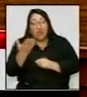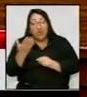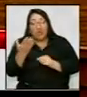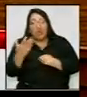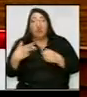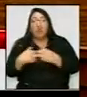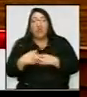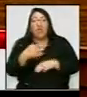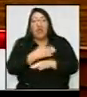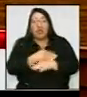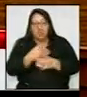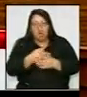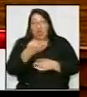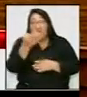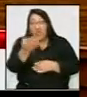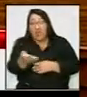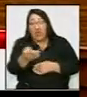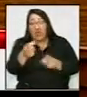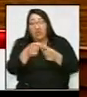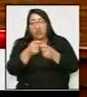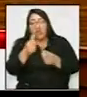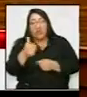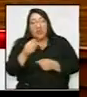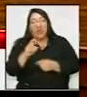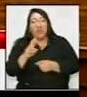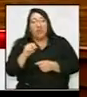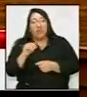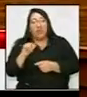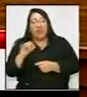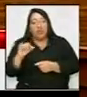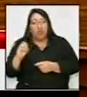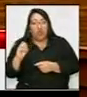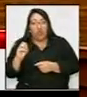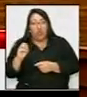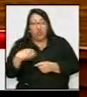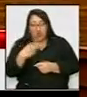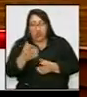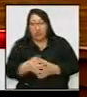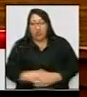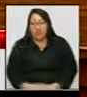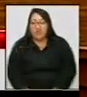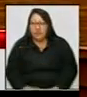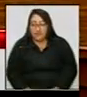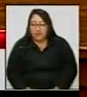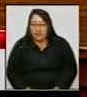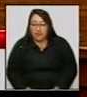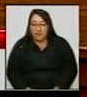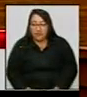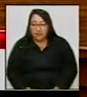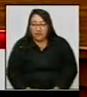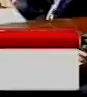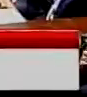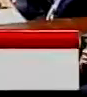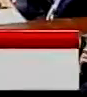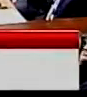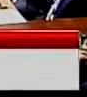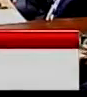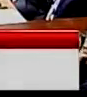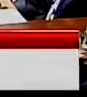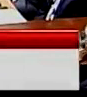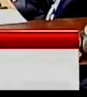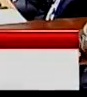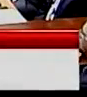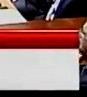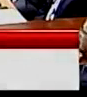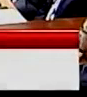Me pidió una interrupción y se lo ofrecí a la congresista María Alejandra Aramayo y se lo concedo, señor presidente, por su intermedio. Gracias. Congresista Aramayo tiene la